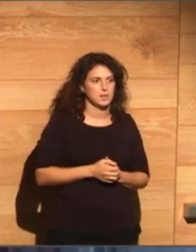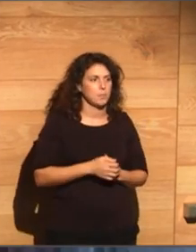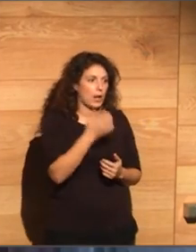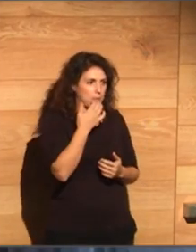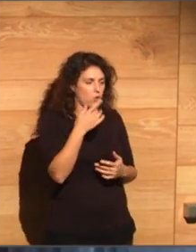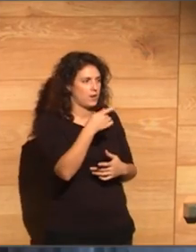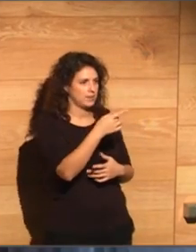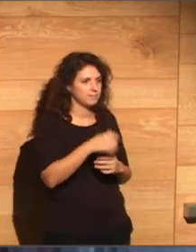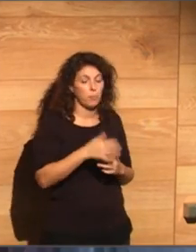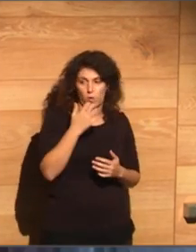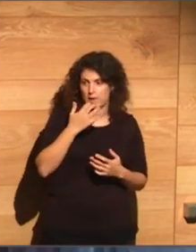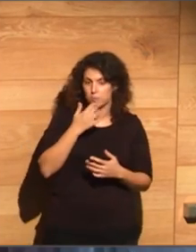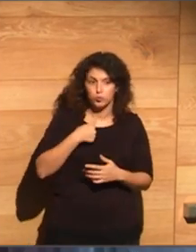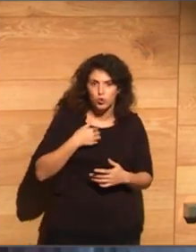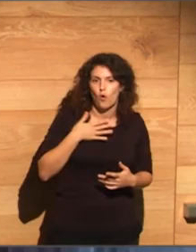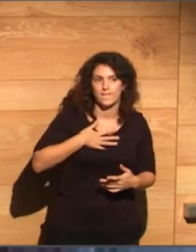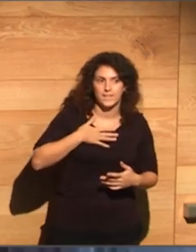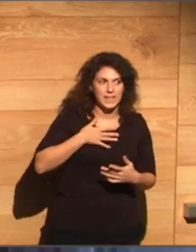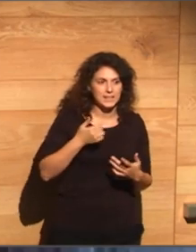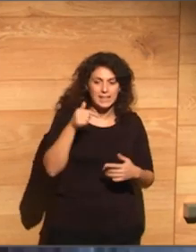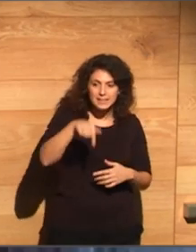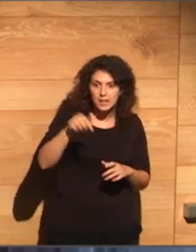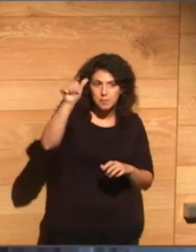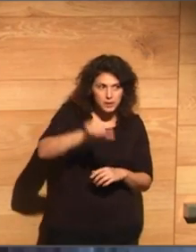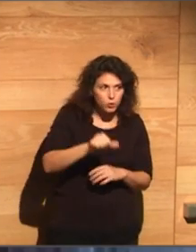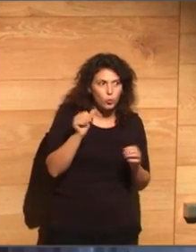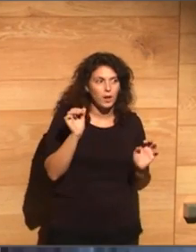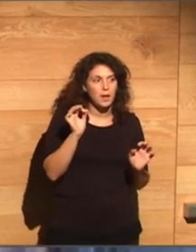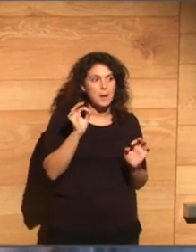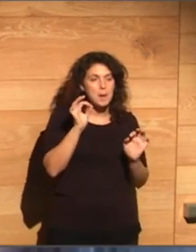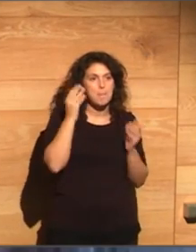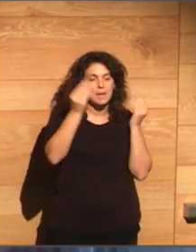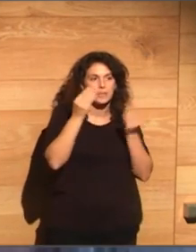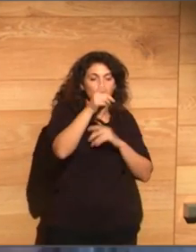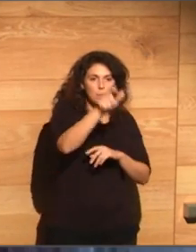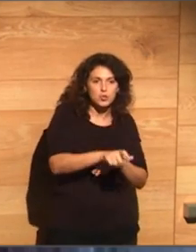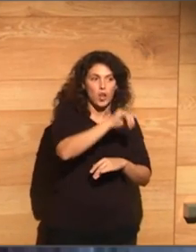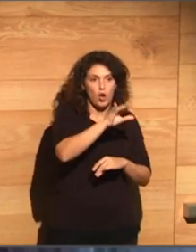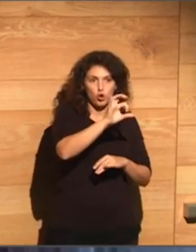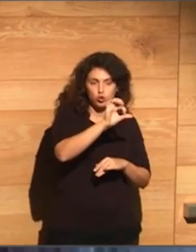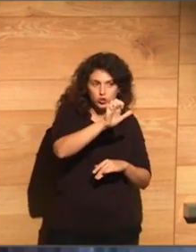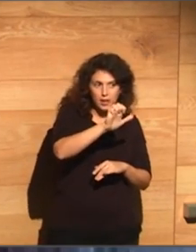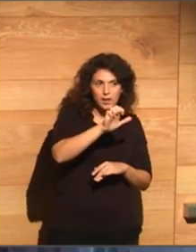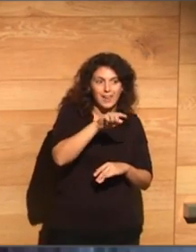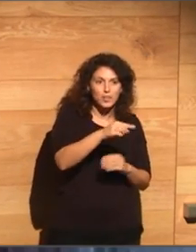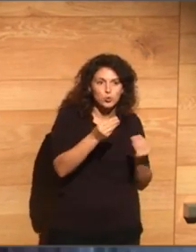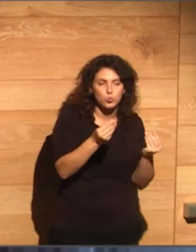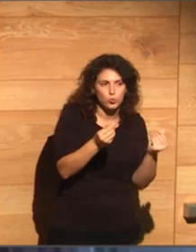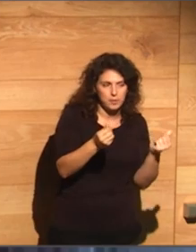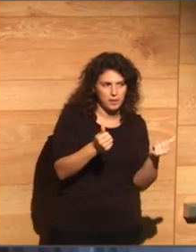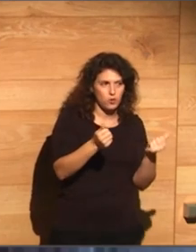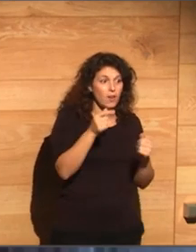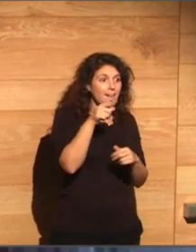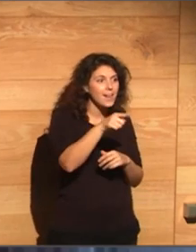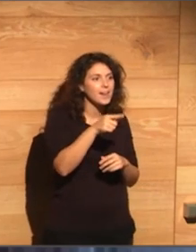haciendo. Por ejemplo, y me ha alegrado mucho. Esta película, sin embargo, creo que el personaje de Luis José está demasiado suavizado. Quiere decir,